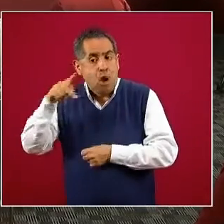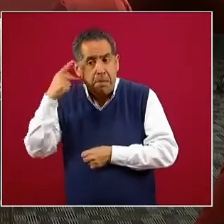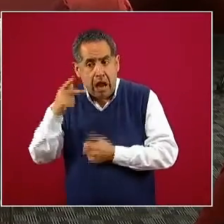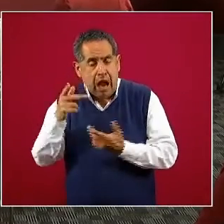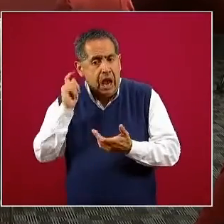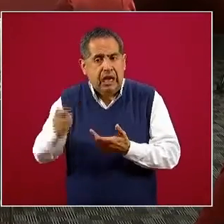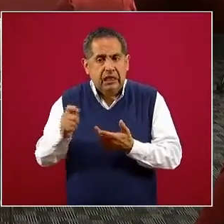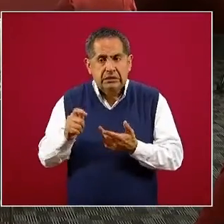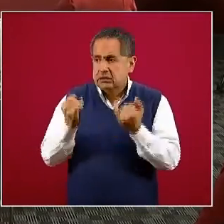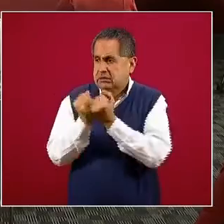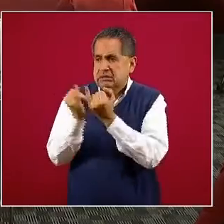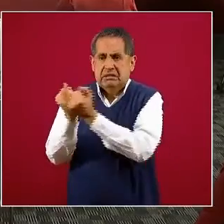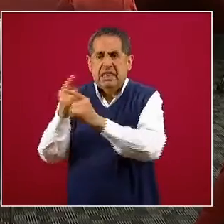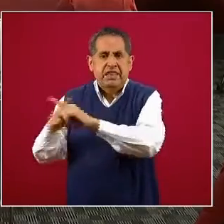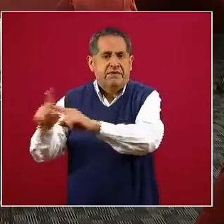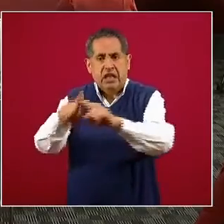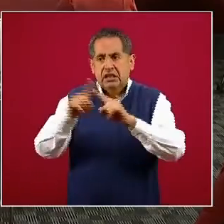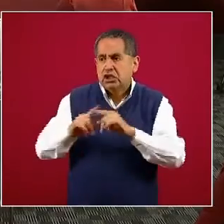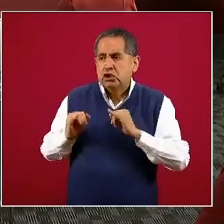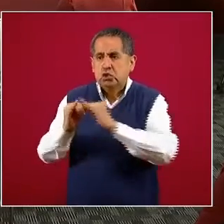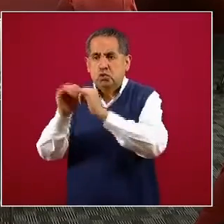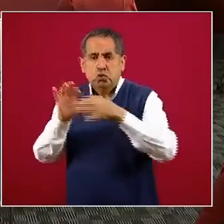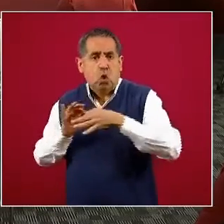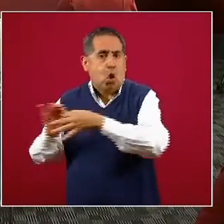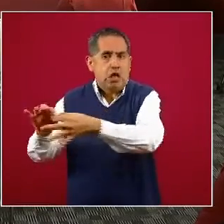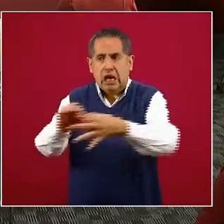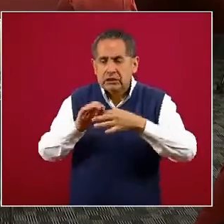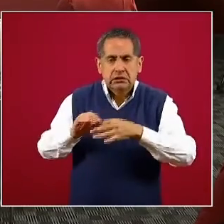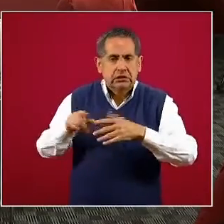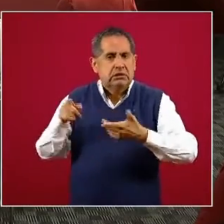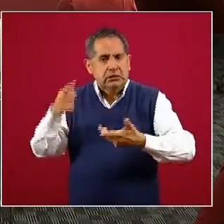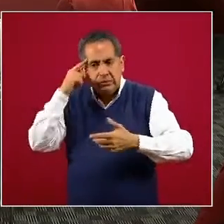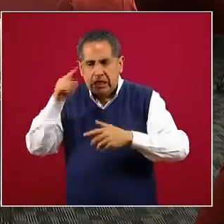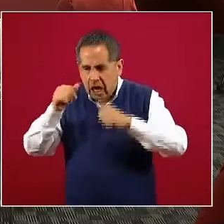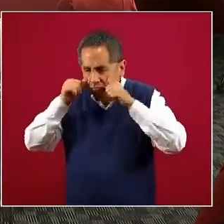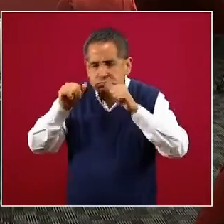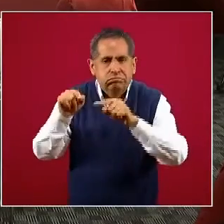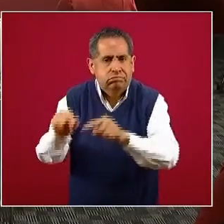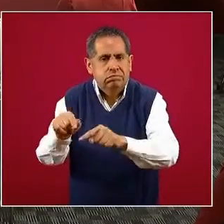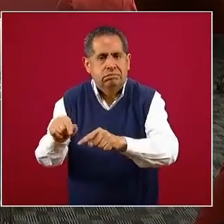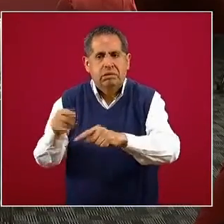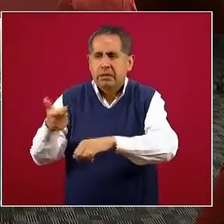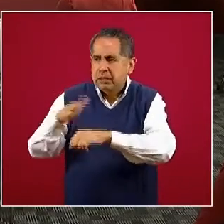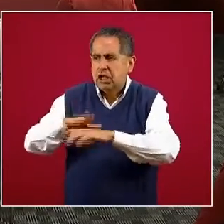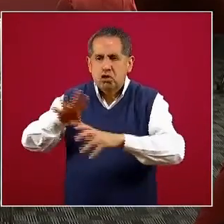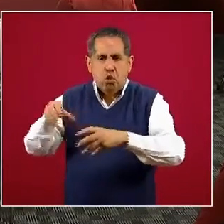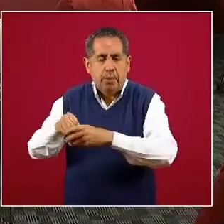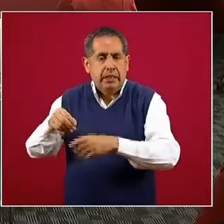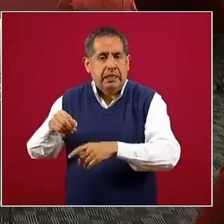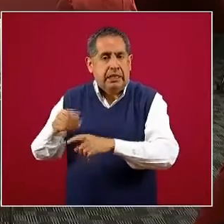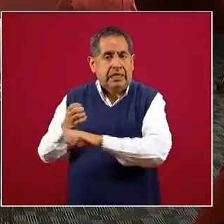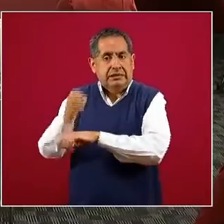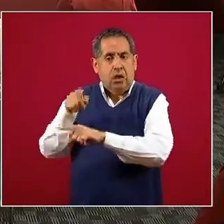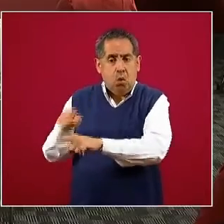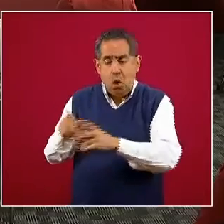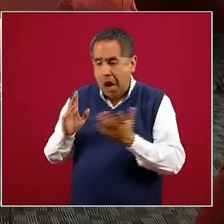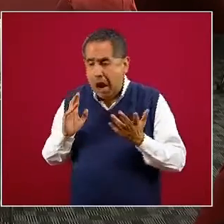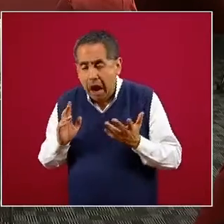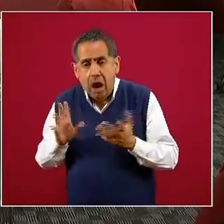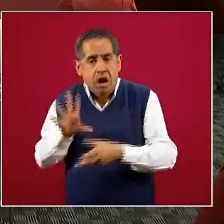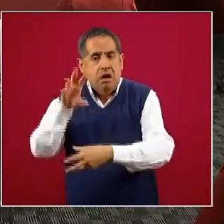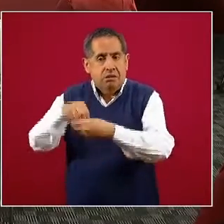aparentemente 10, se habían pronunciado en referencia a que me debía yo sustraer